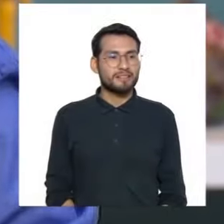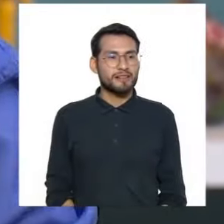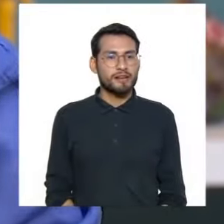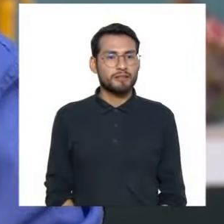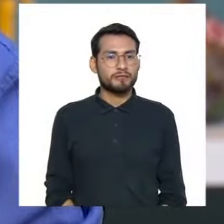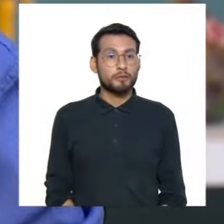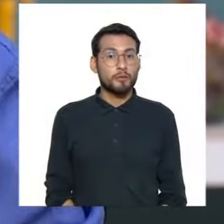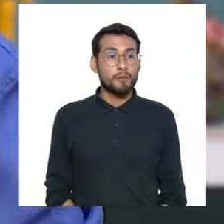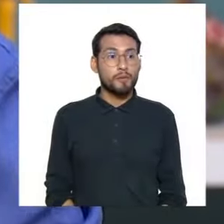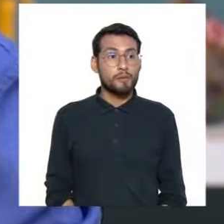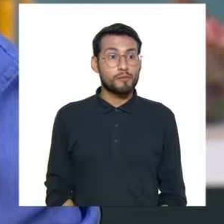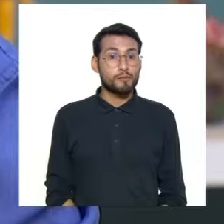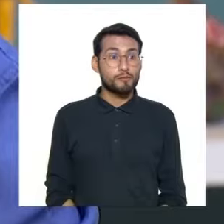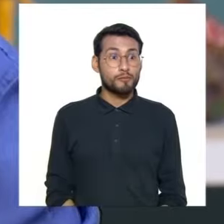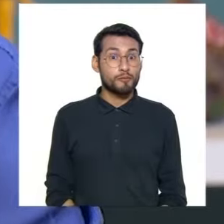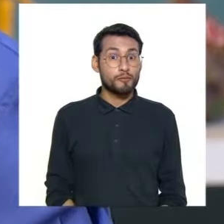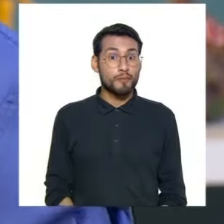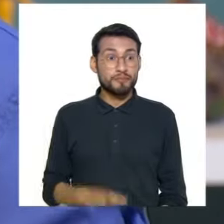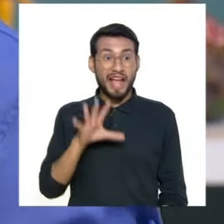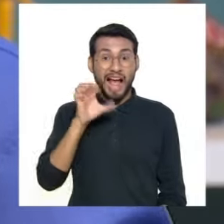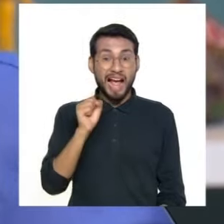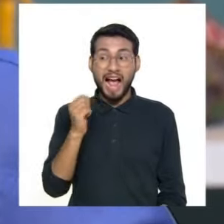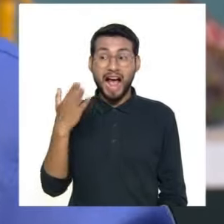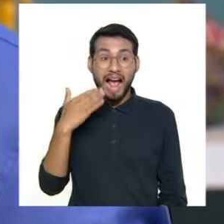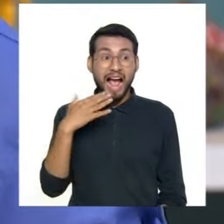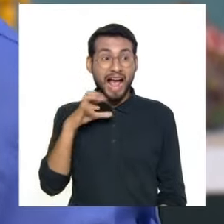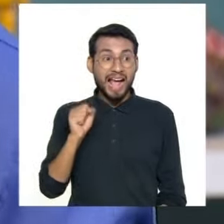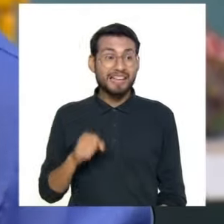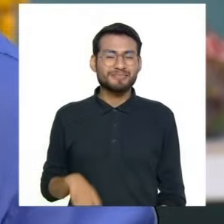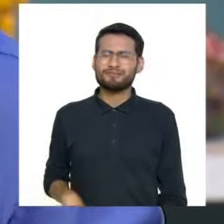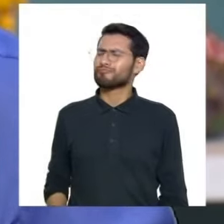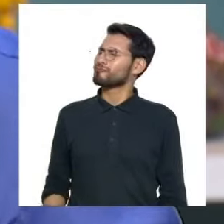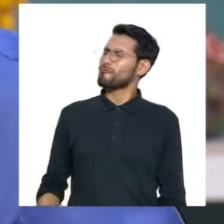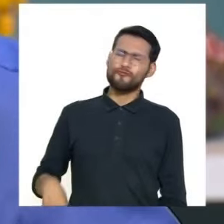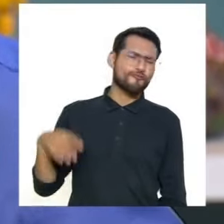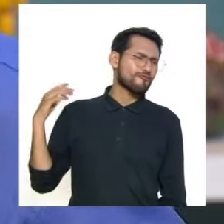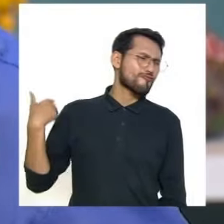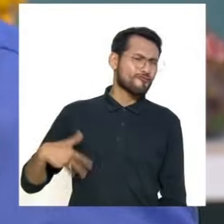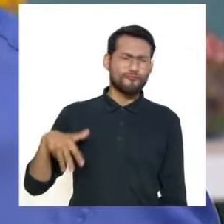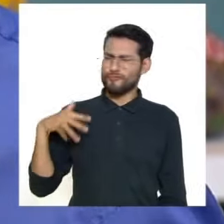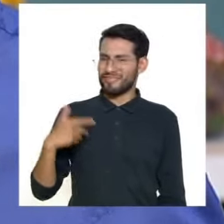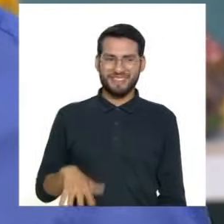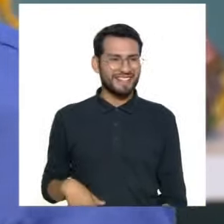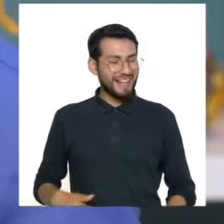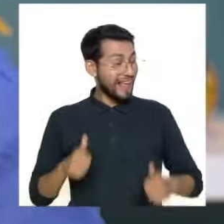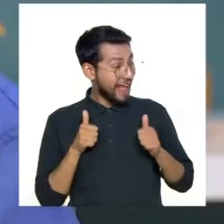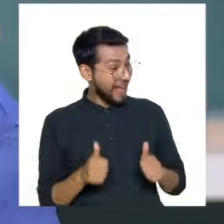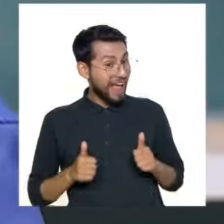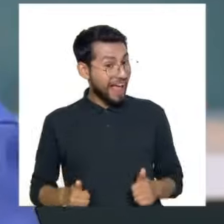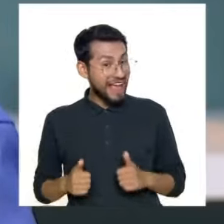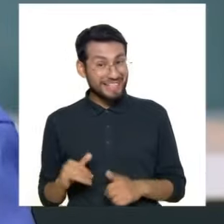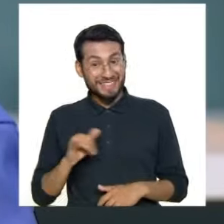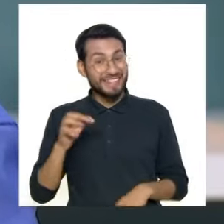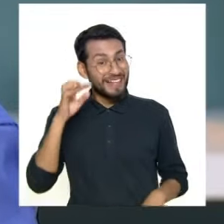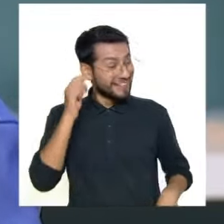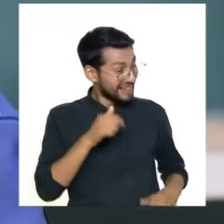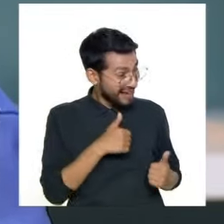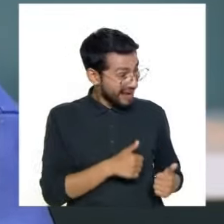qué tal muerde muerde el ají muer buenazo buenazo como dice p